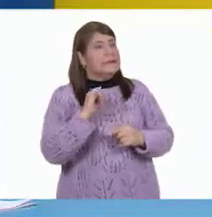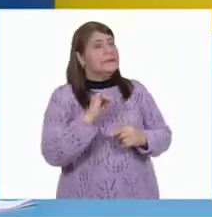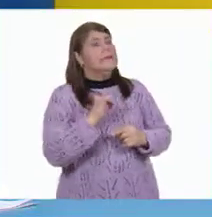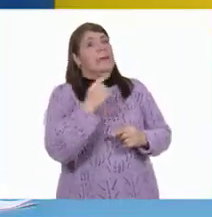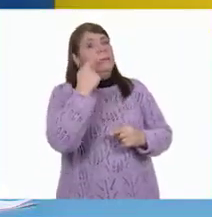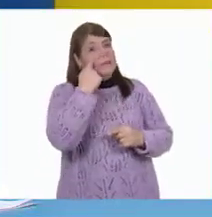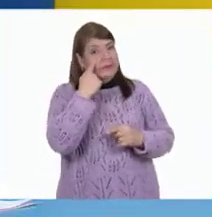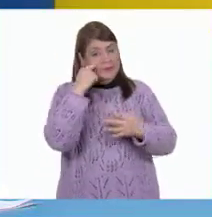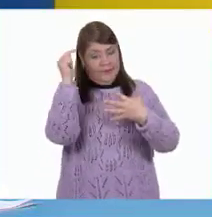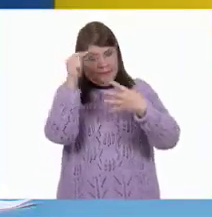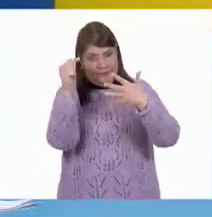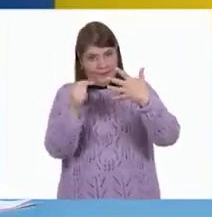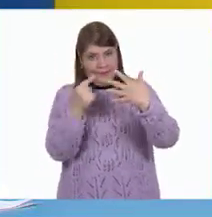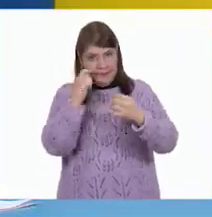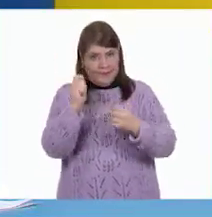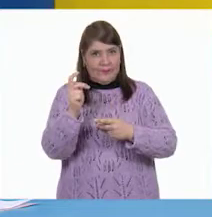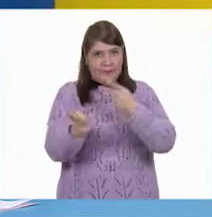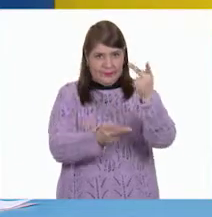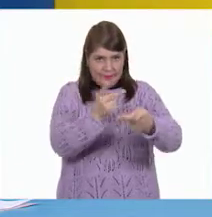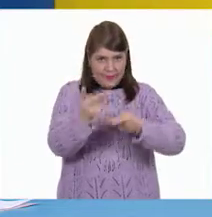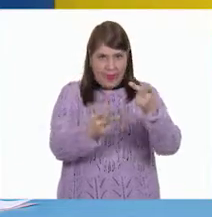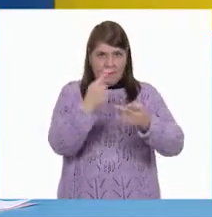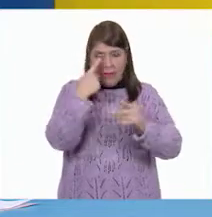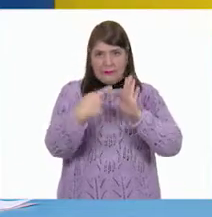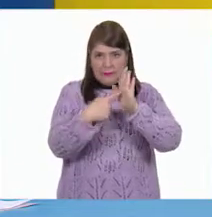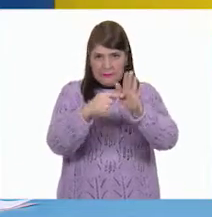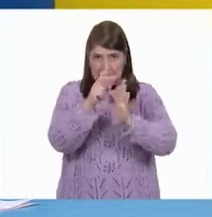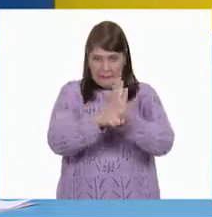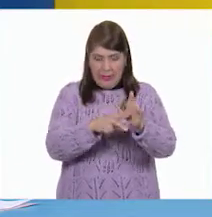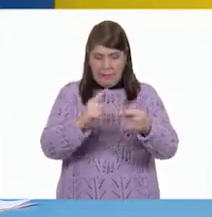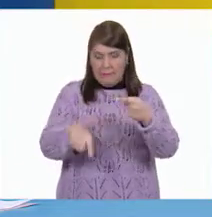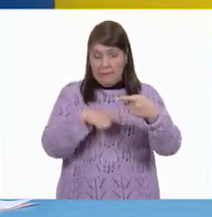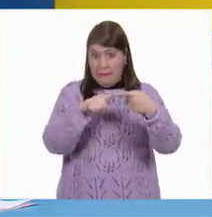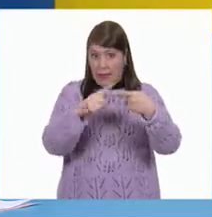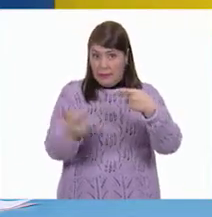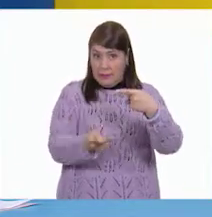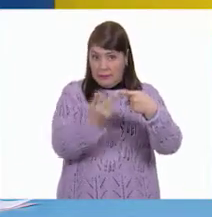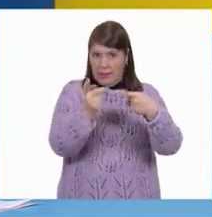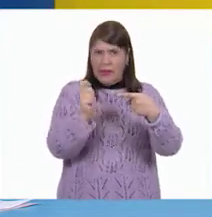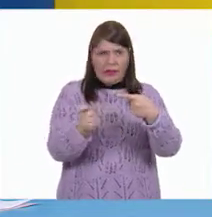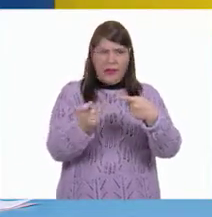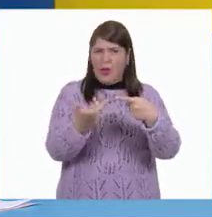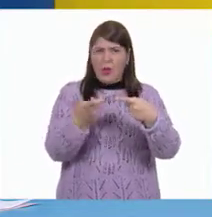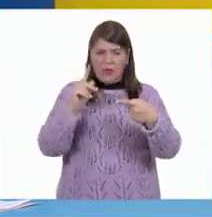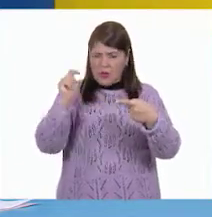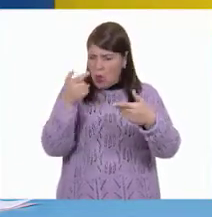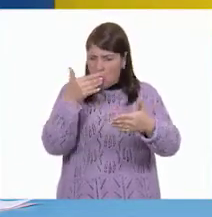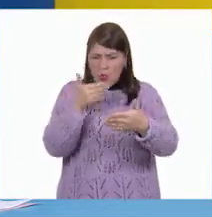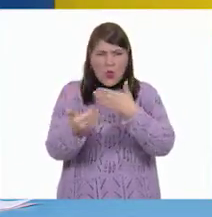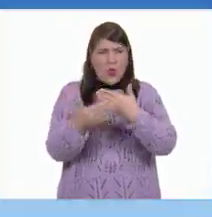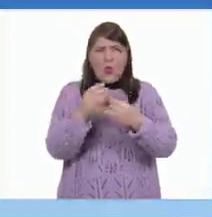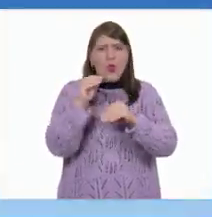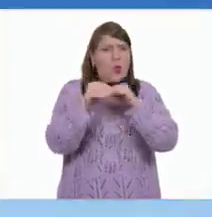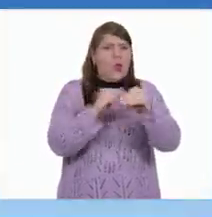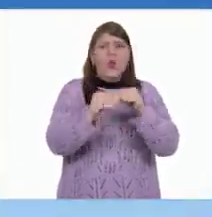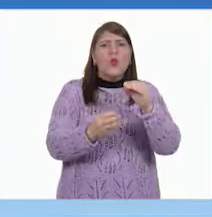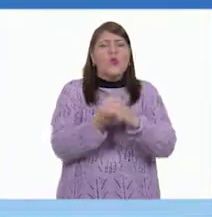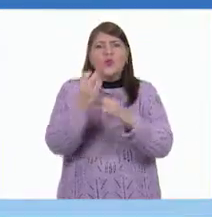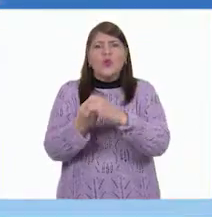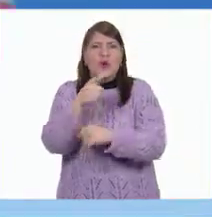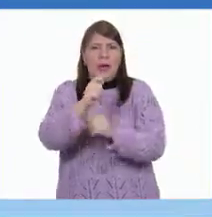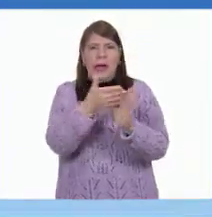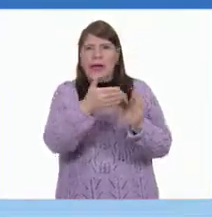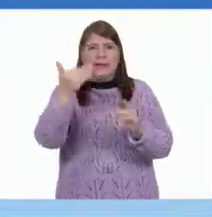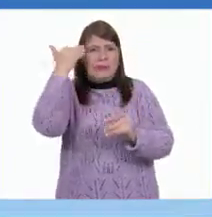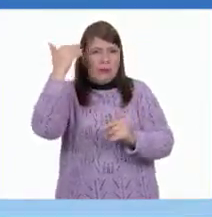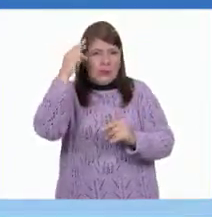ahora las preguntas que nos tenían que guiar al ver este video. La primera preguntaba sobre los avances tecnológicos de la época. Ah, yo encontré algo,